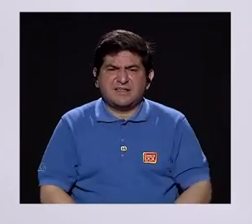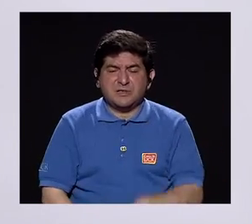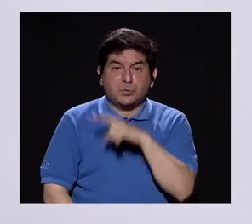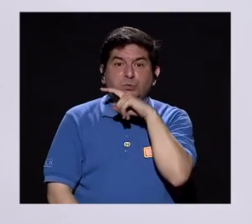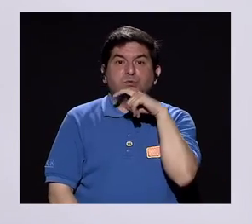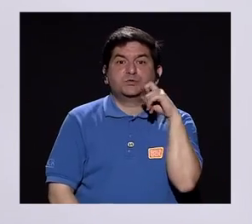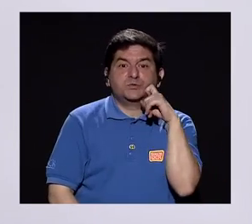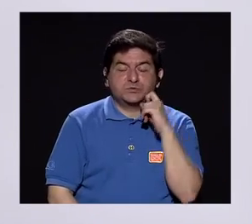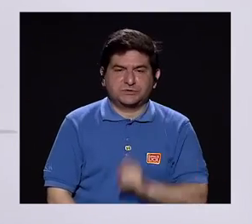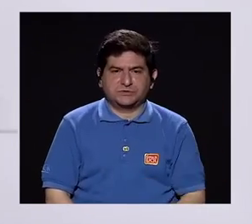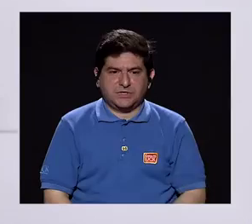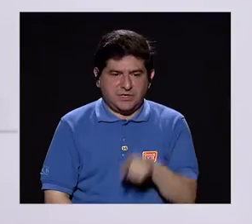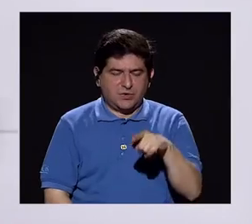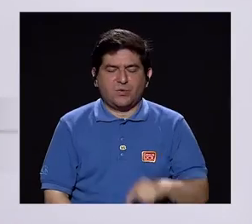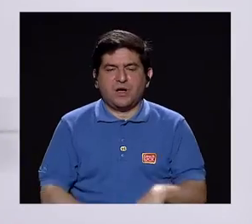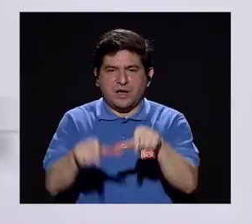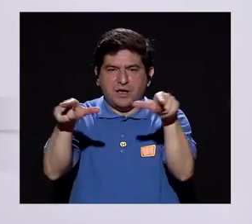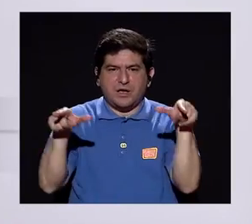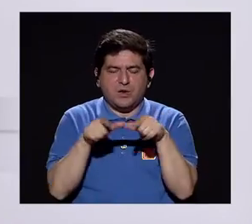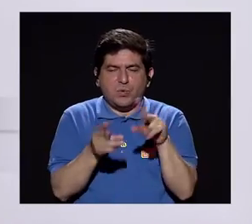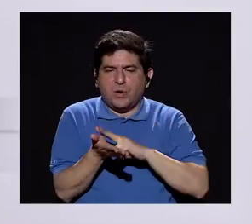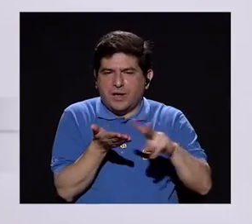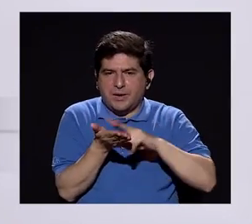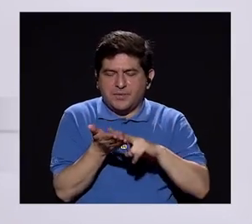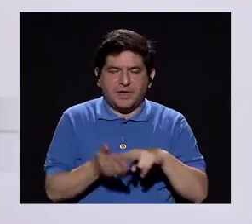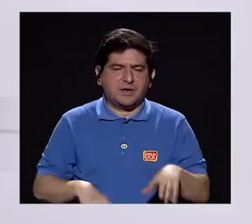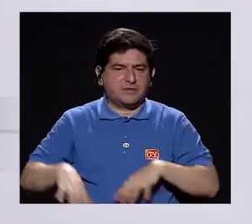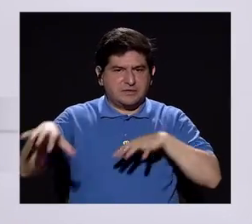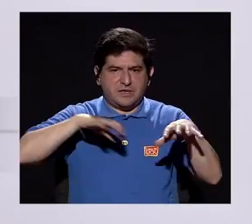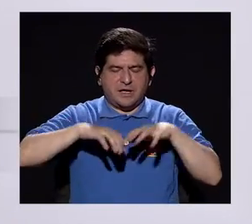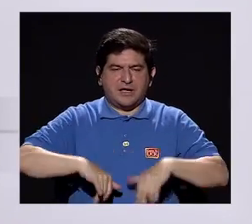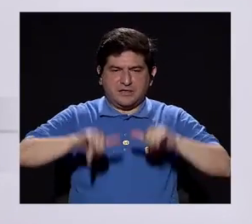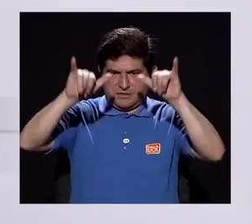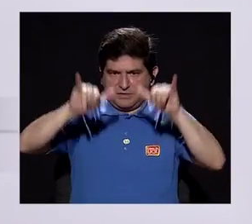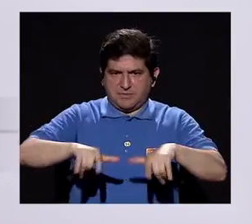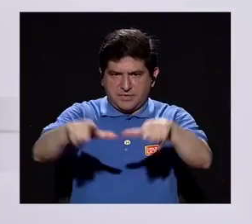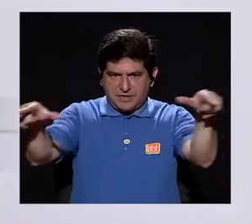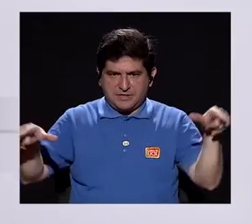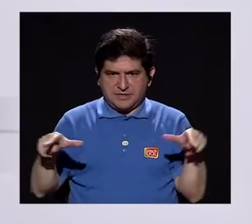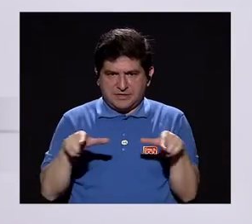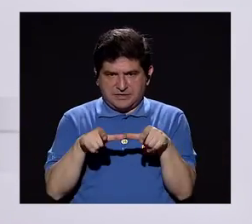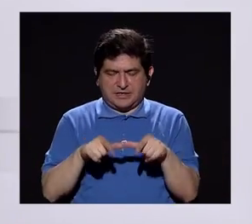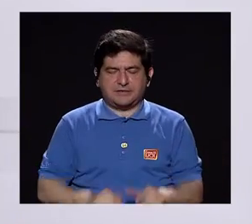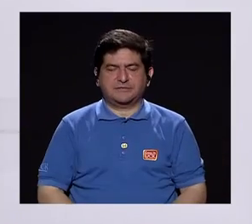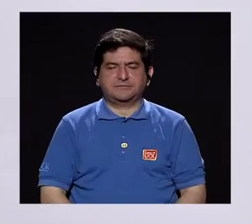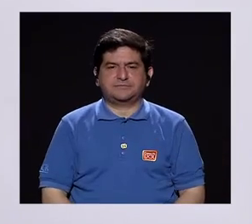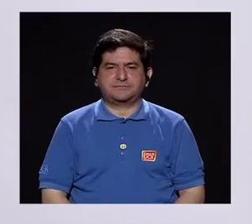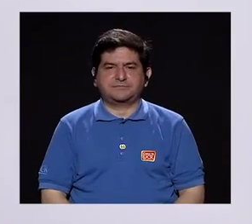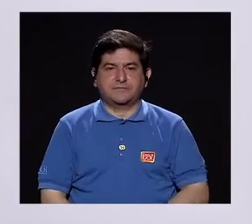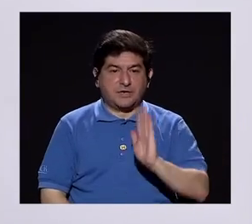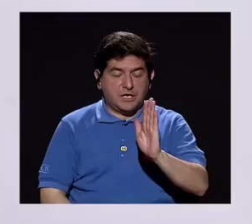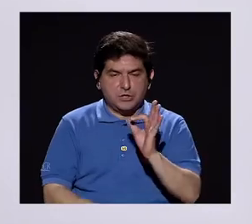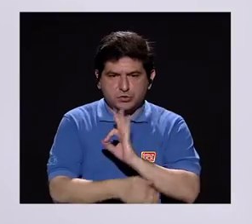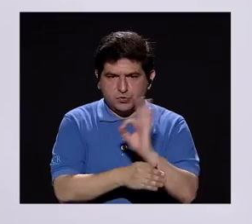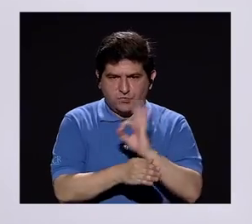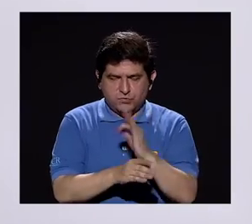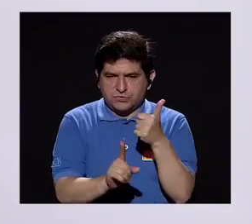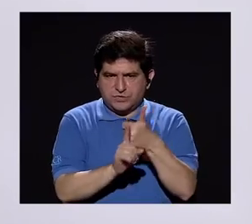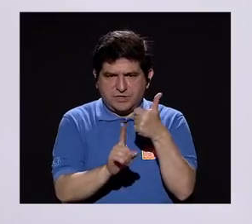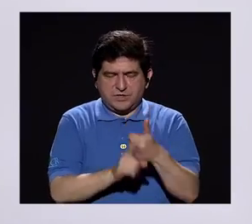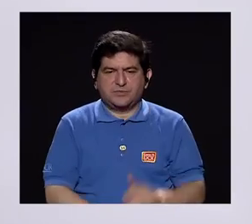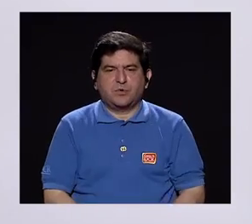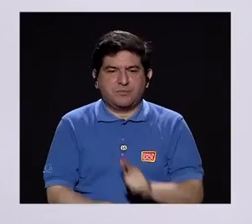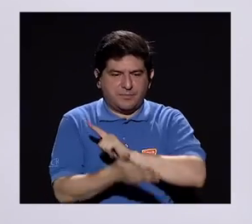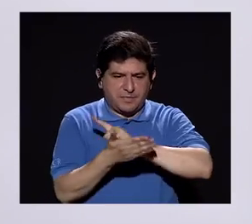en época seca cuerda para manejar las zonas verdes para actividades de mantenimiento del mismo relleno de operación del mismo